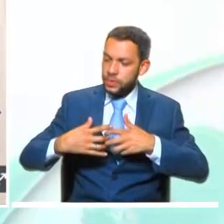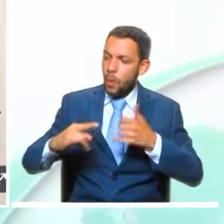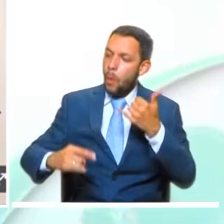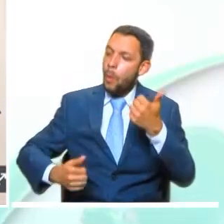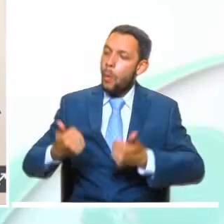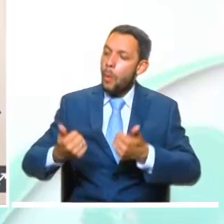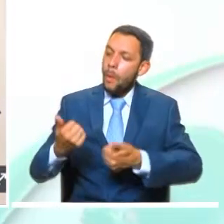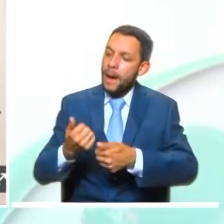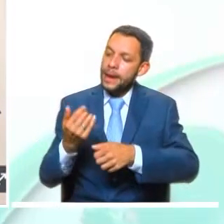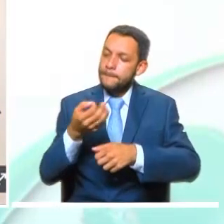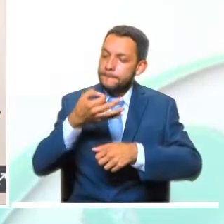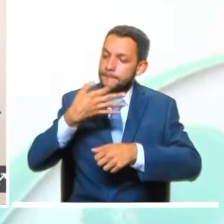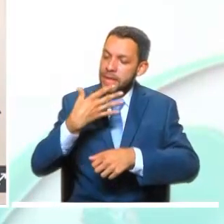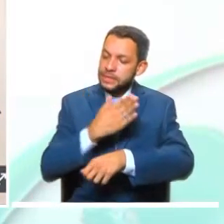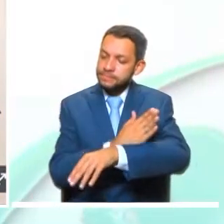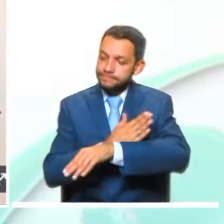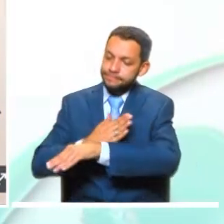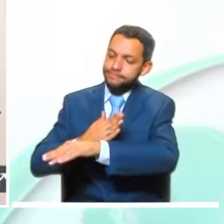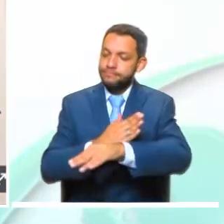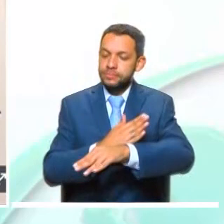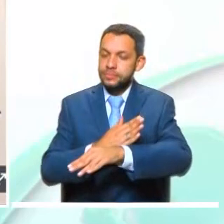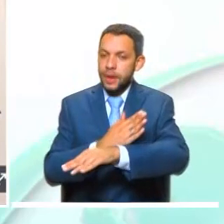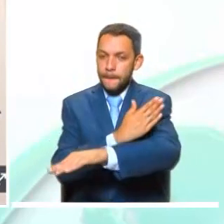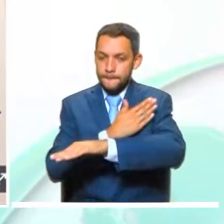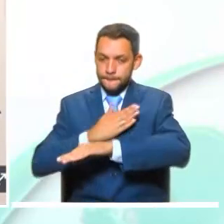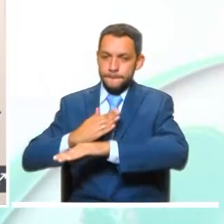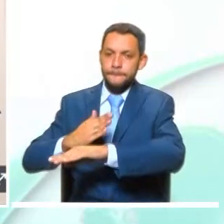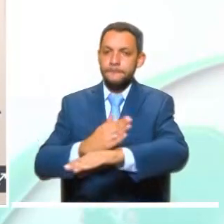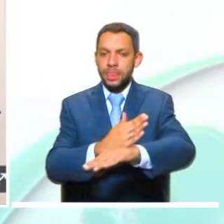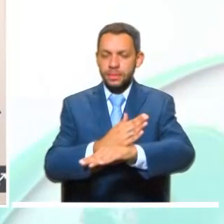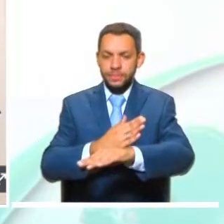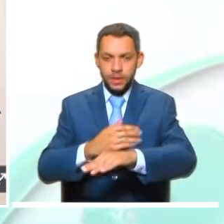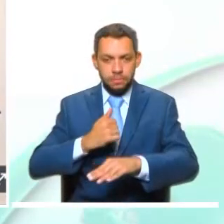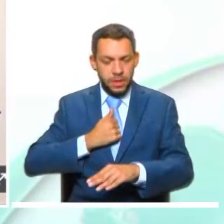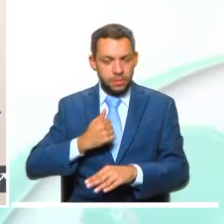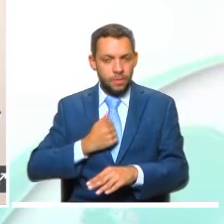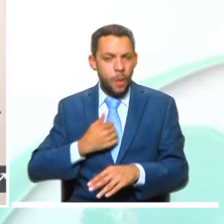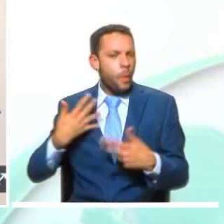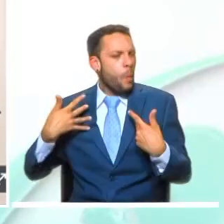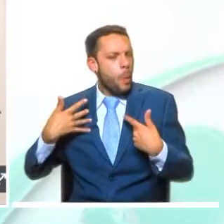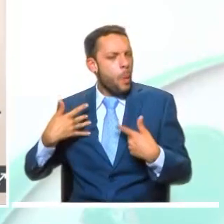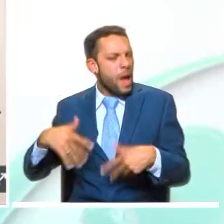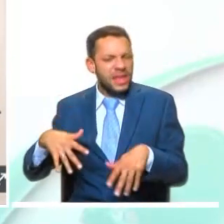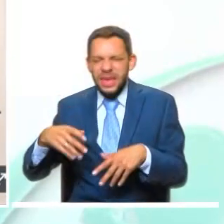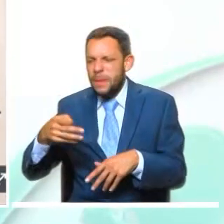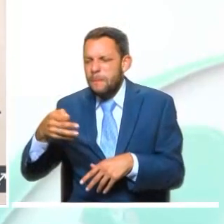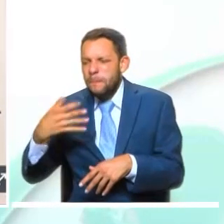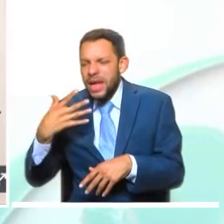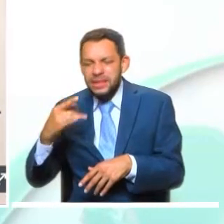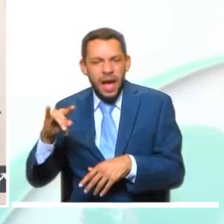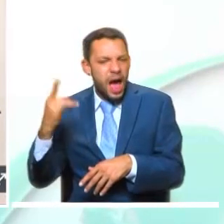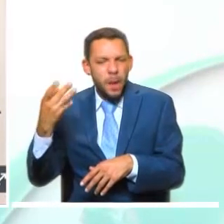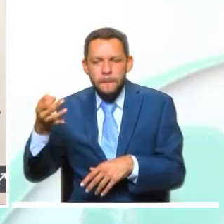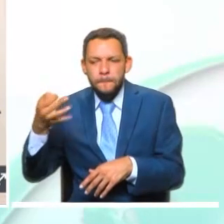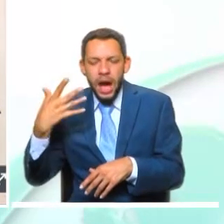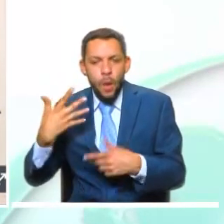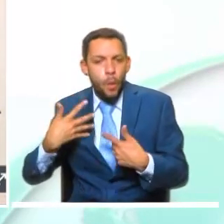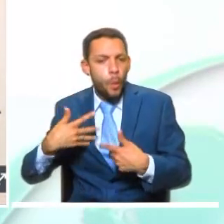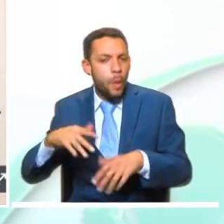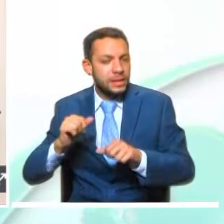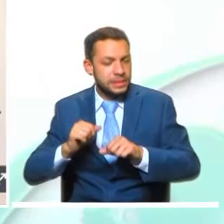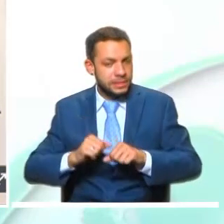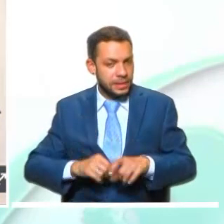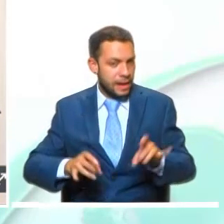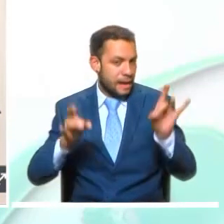planificar y eso no es que yo voy a una droguería a ver que me manda el farmaceuta me parece un acto